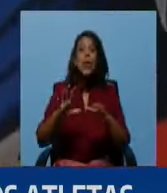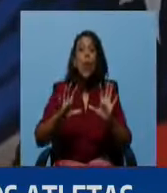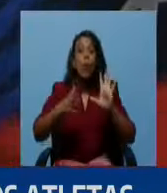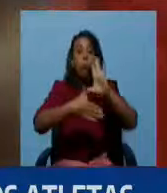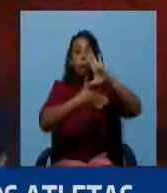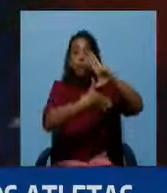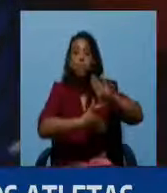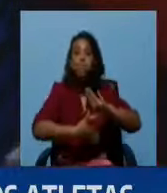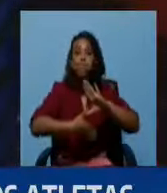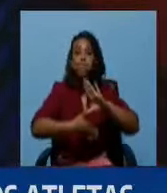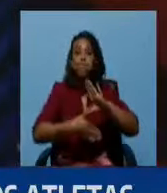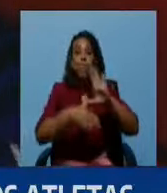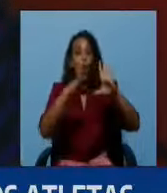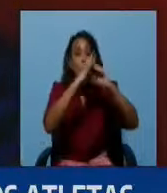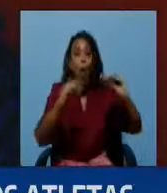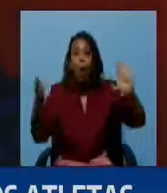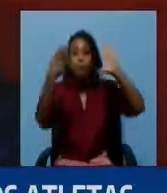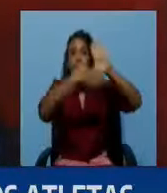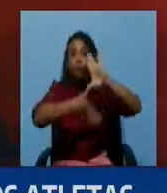Paranacionales.